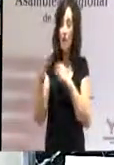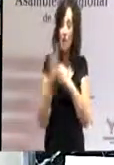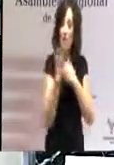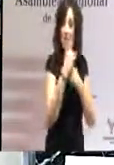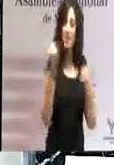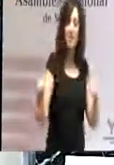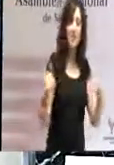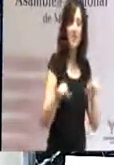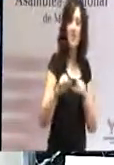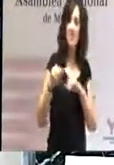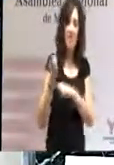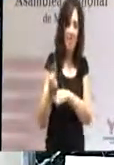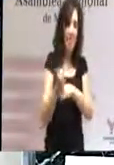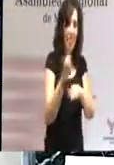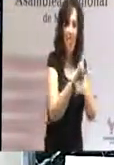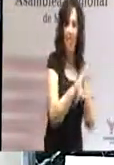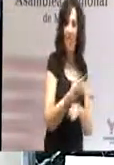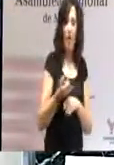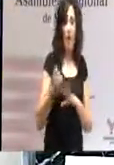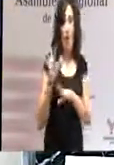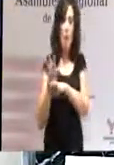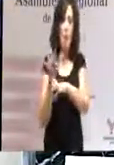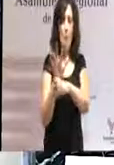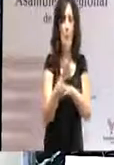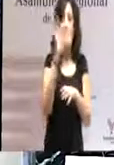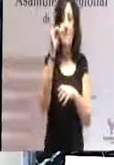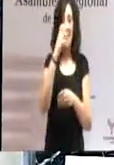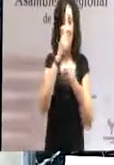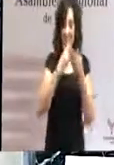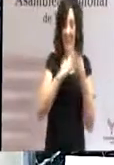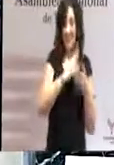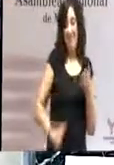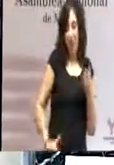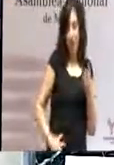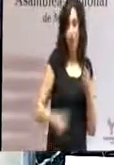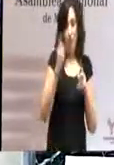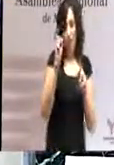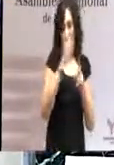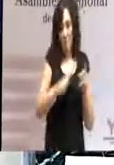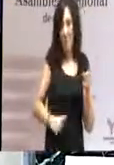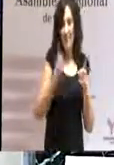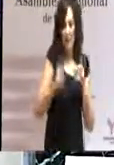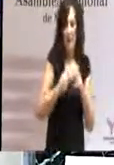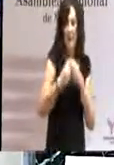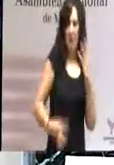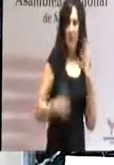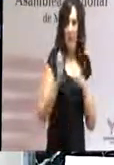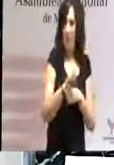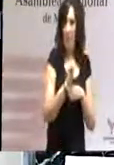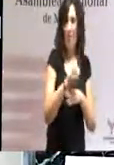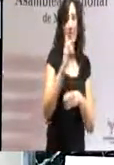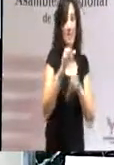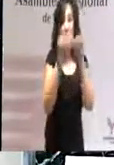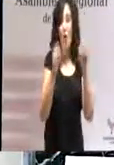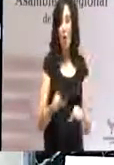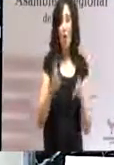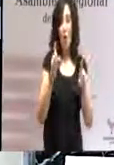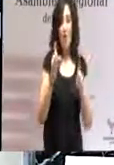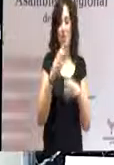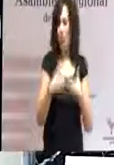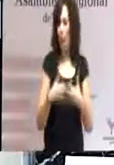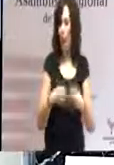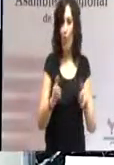interinos de primera y segunda. Muchos son los síntomas de debilidad de nuestro actual modelo educativo, que no funciona, y